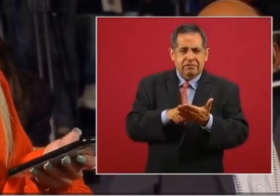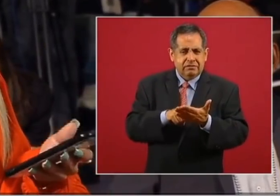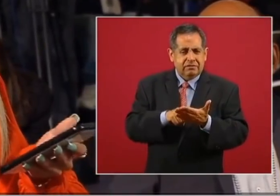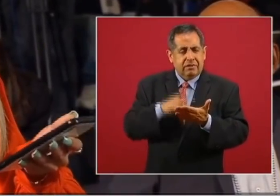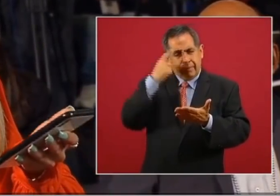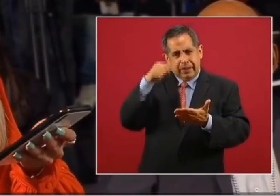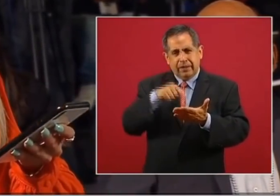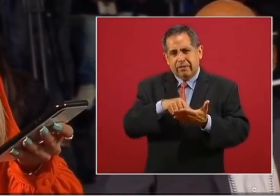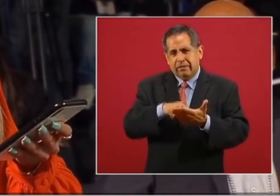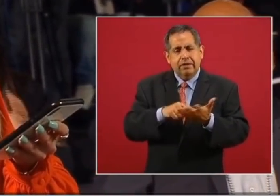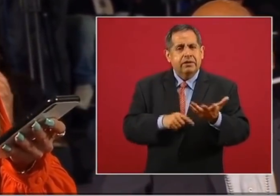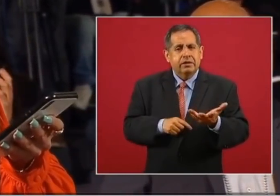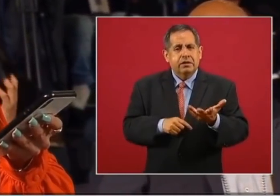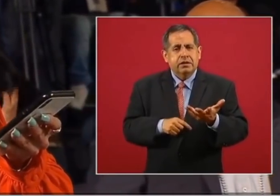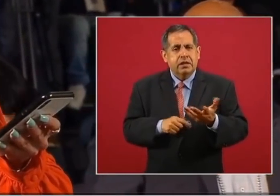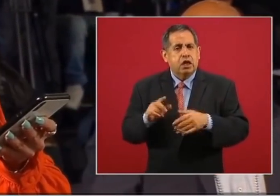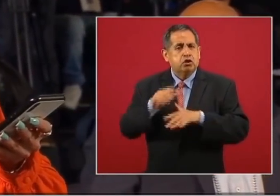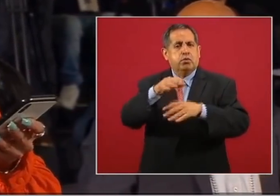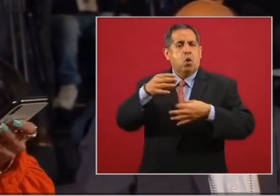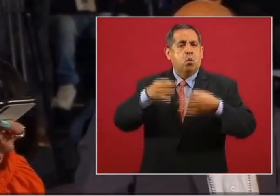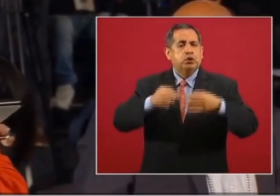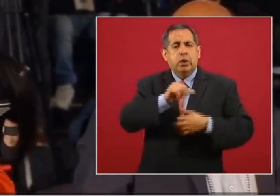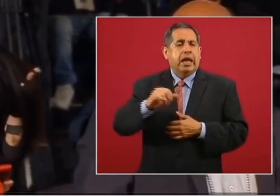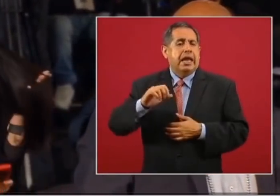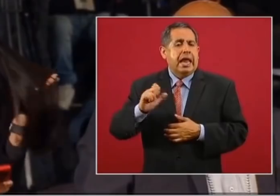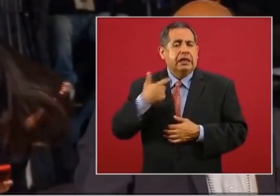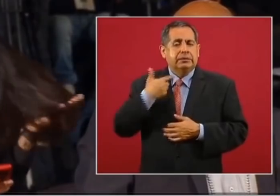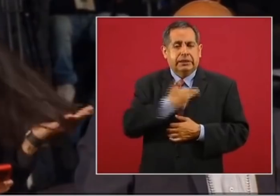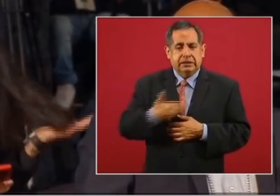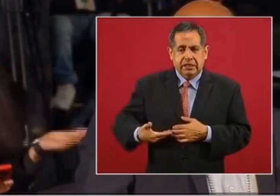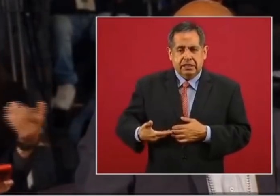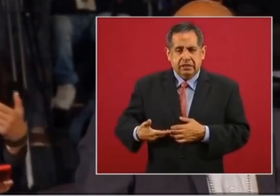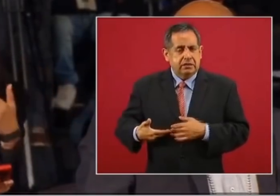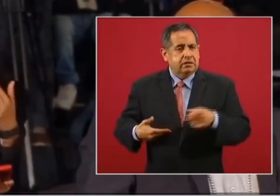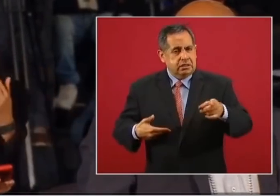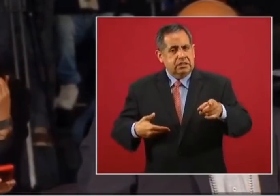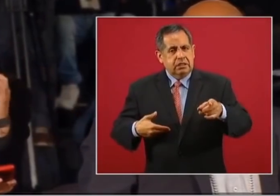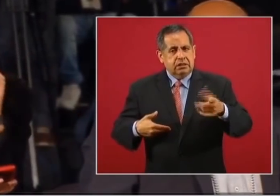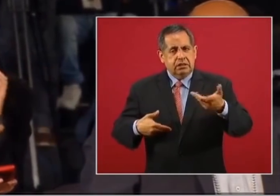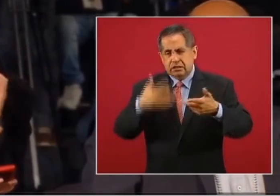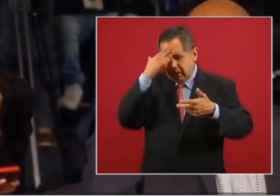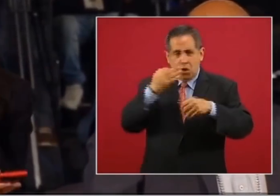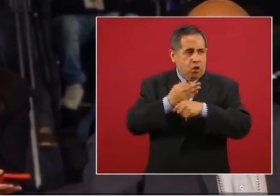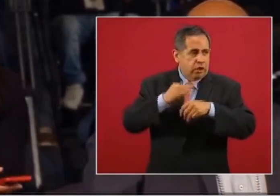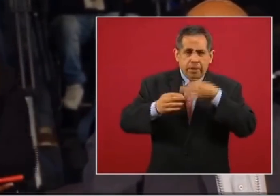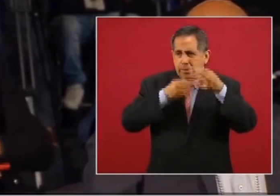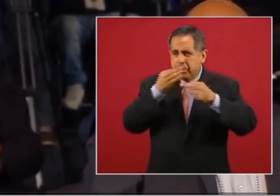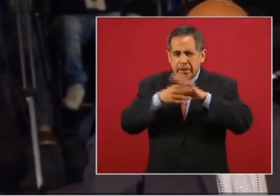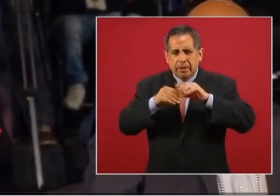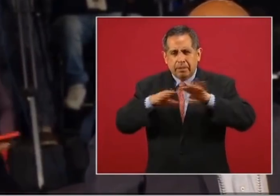que es de los expresidentes para poder tener acceso. Ya ve que se están corriendo ahorita todo lo que